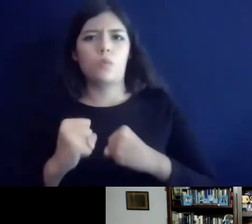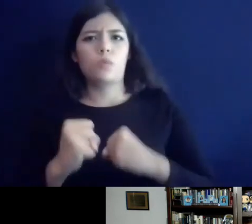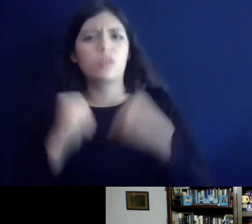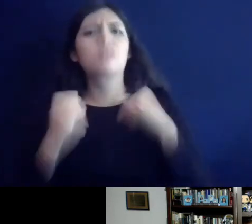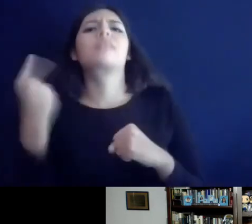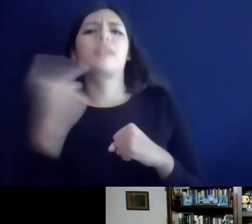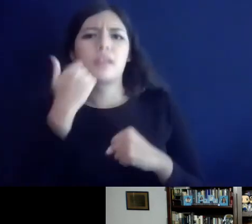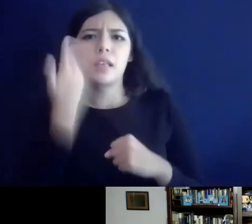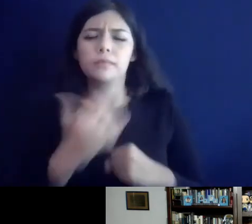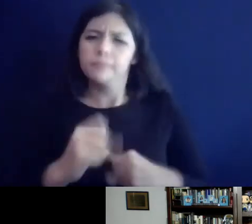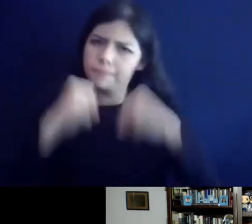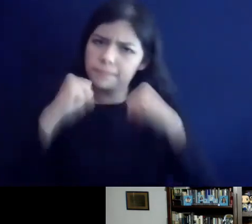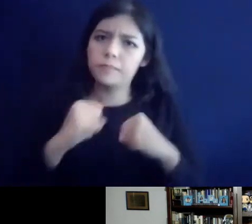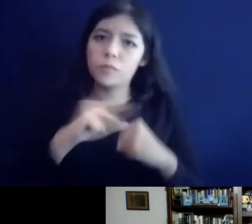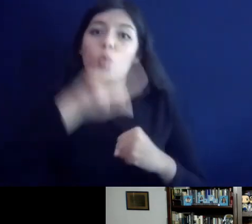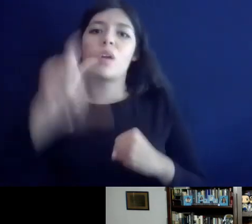dispuesto a pagar el precio.